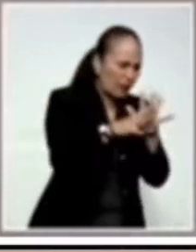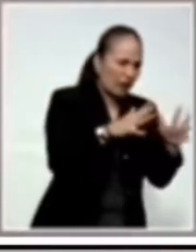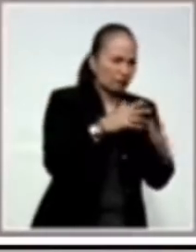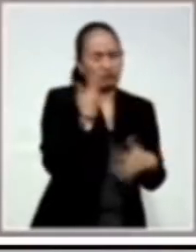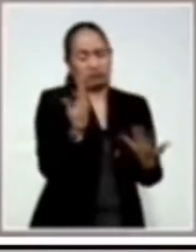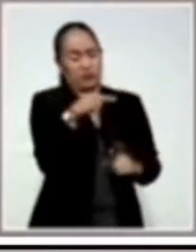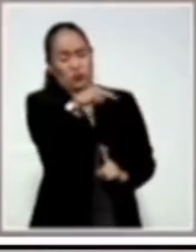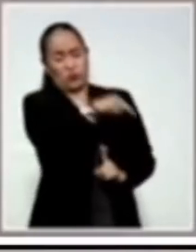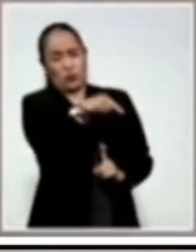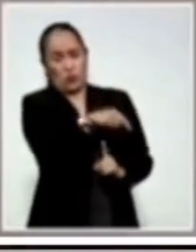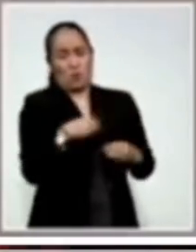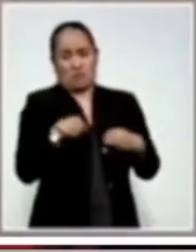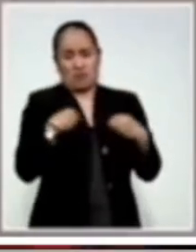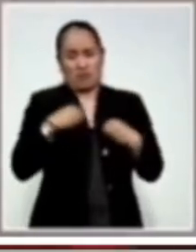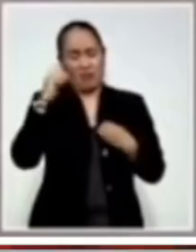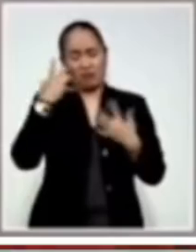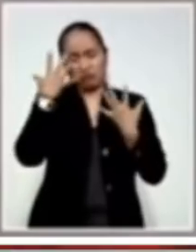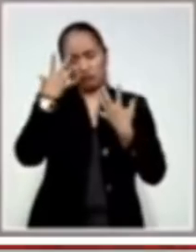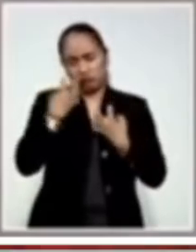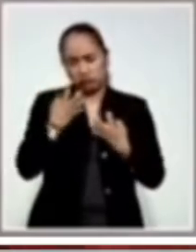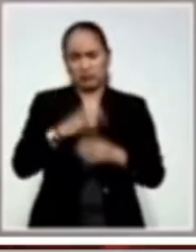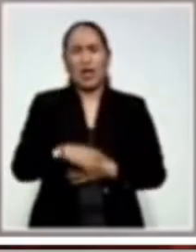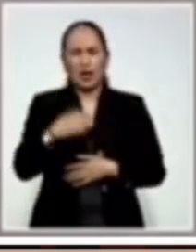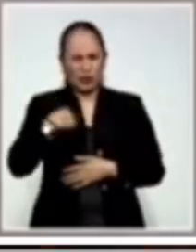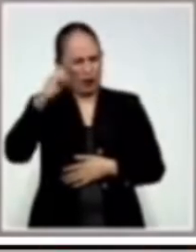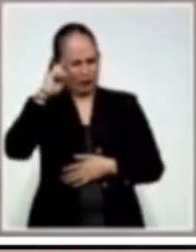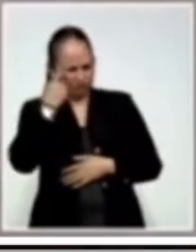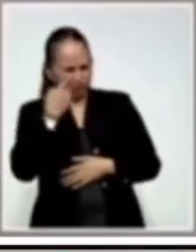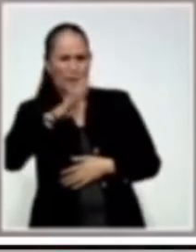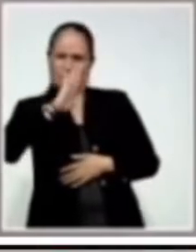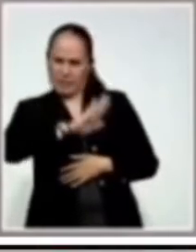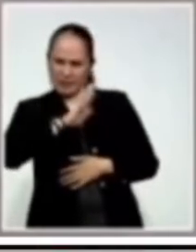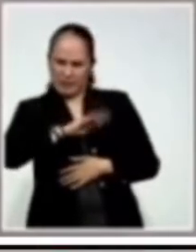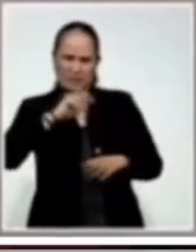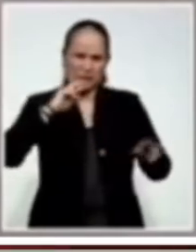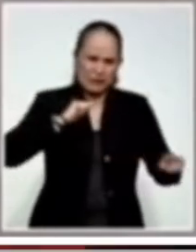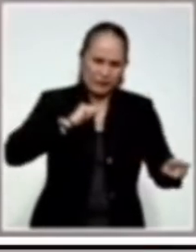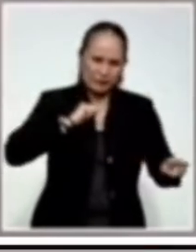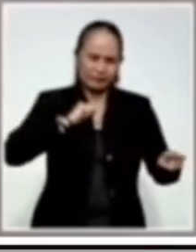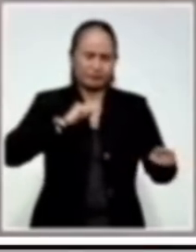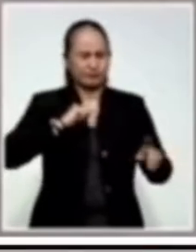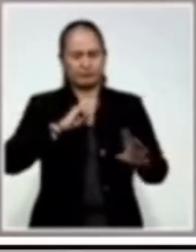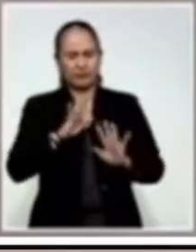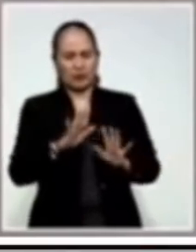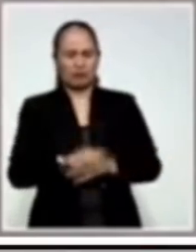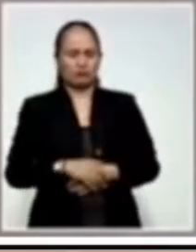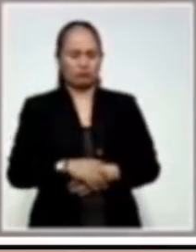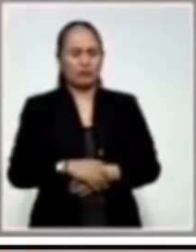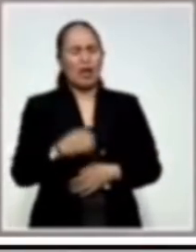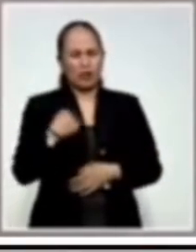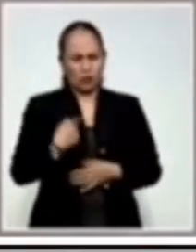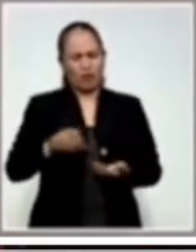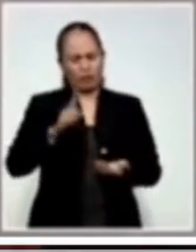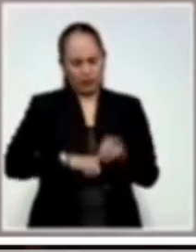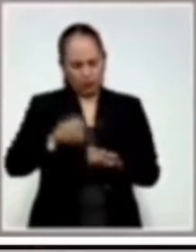triste. Entonces, lejos de enojarme y de contestarle, pues lo que pienso en mi fuero interno, ojalá esta persona encuentre